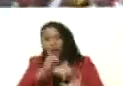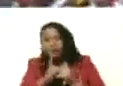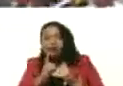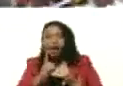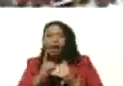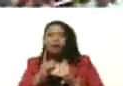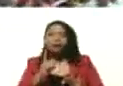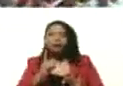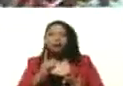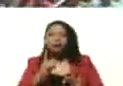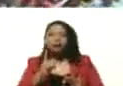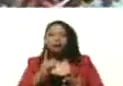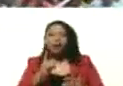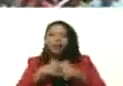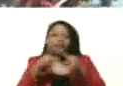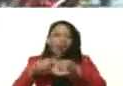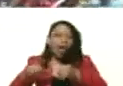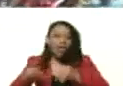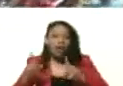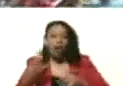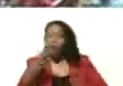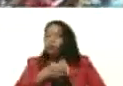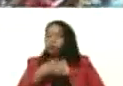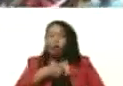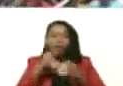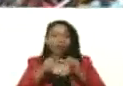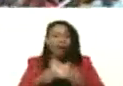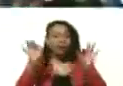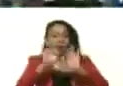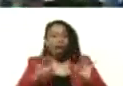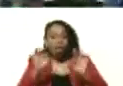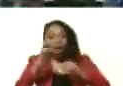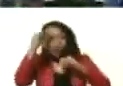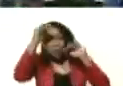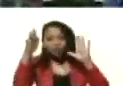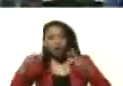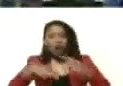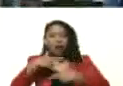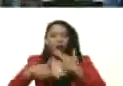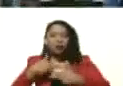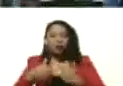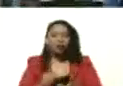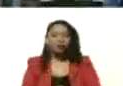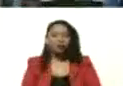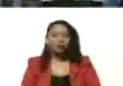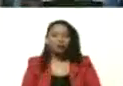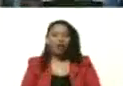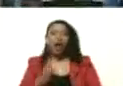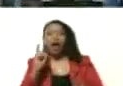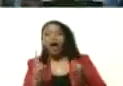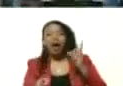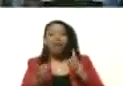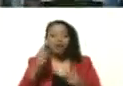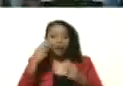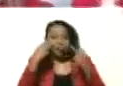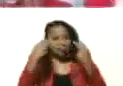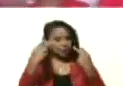funcionales distintas o diferentes. No puede quedar nadie que no esté atendido por la revolución. Y a veces,